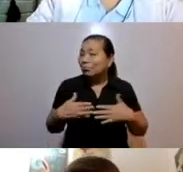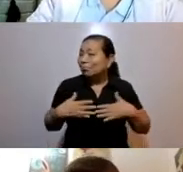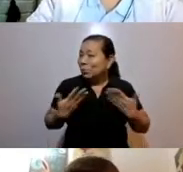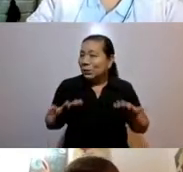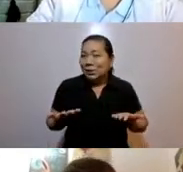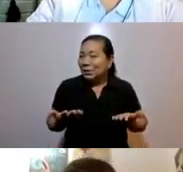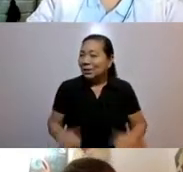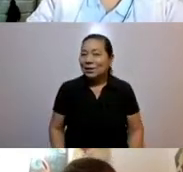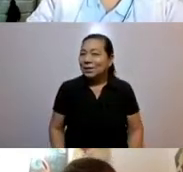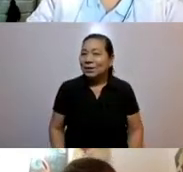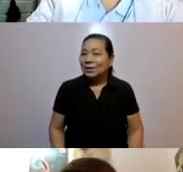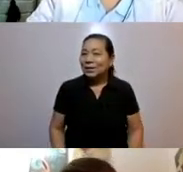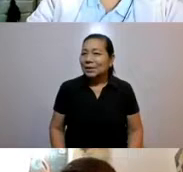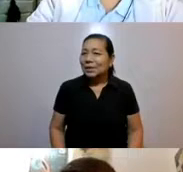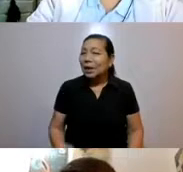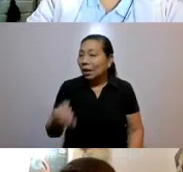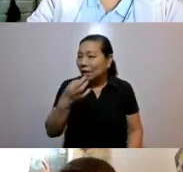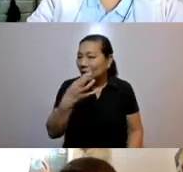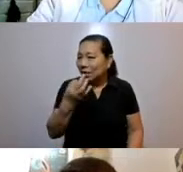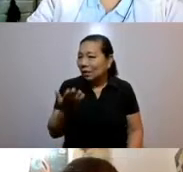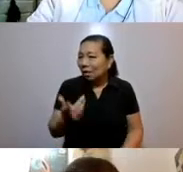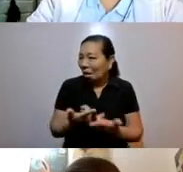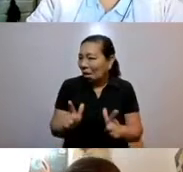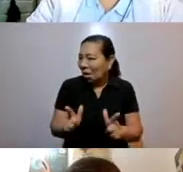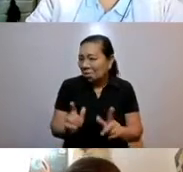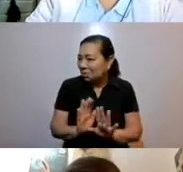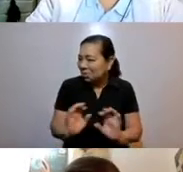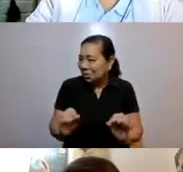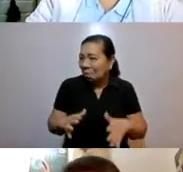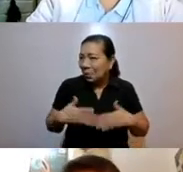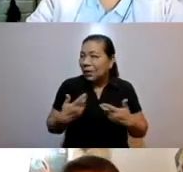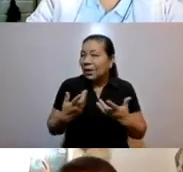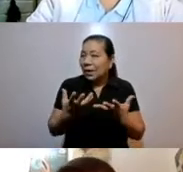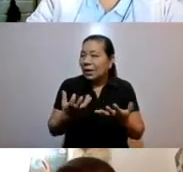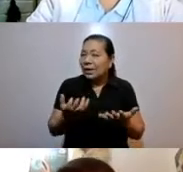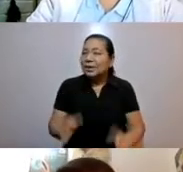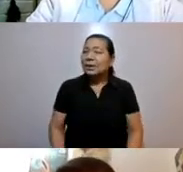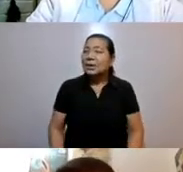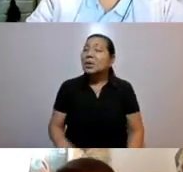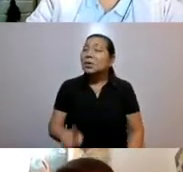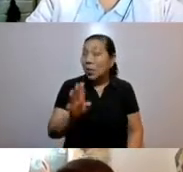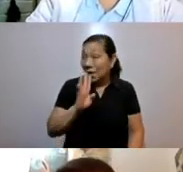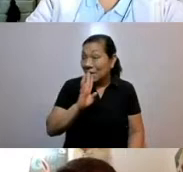ser un medicamento de libre consumo. Pero lo que tú dices es